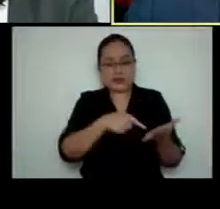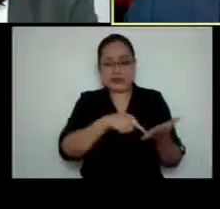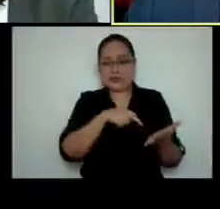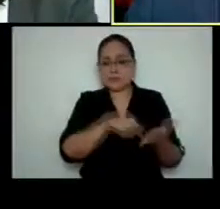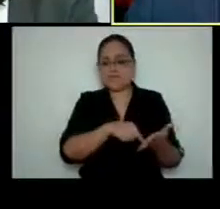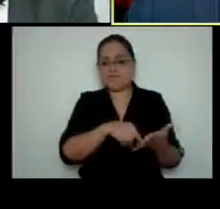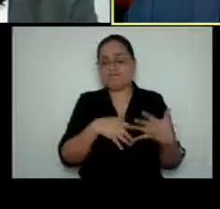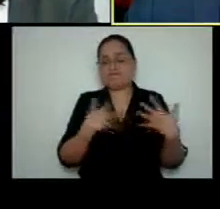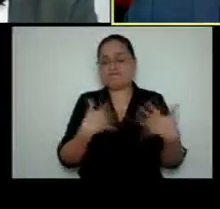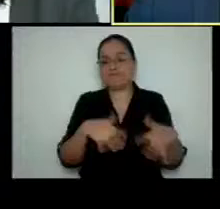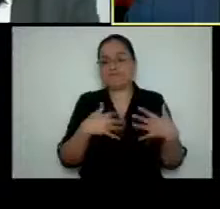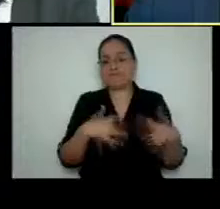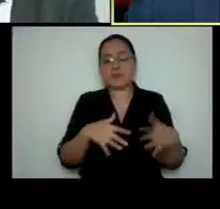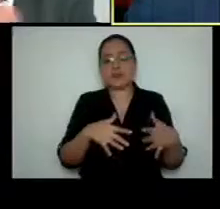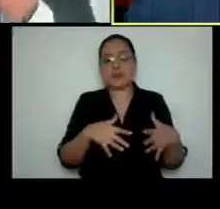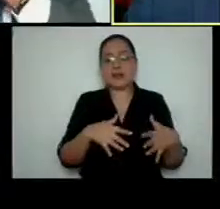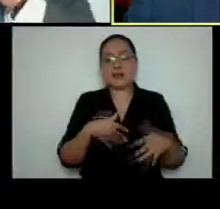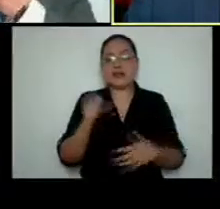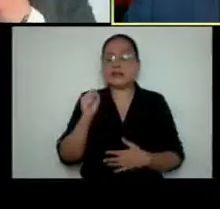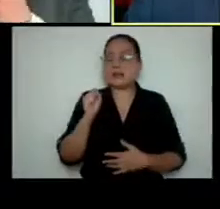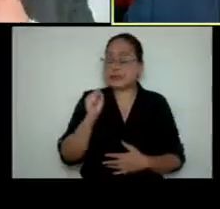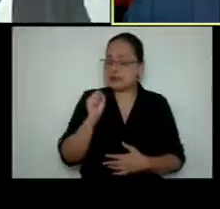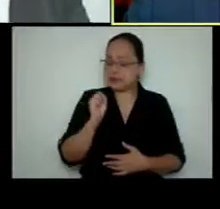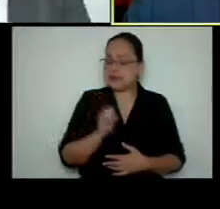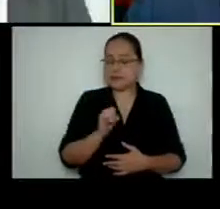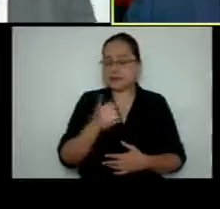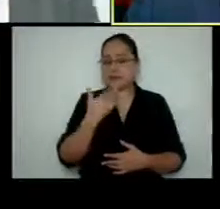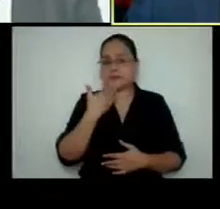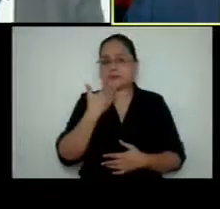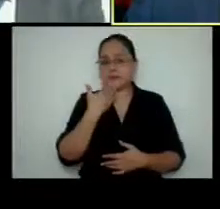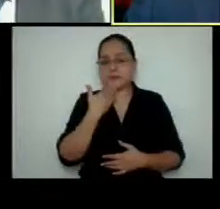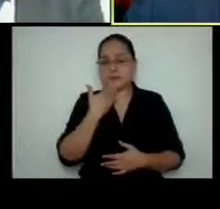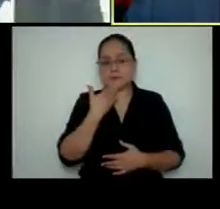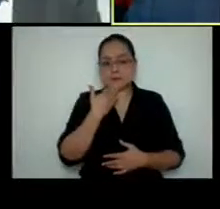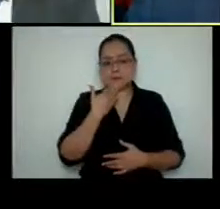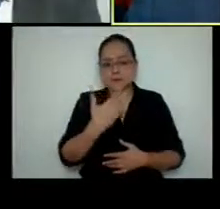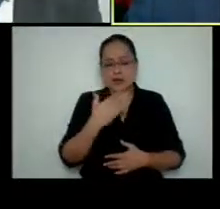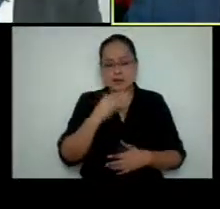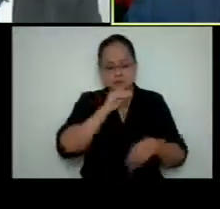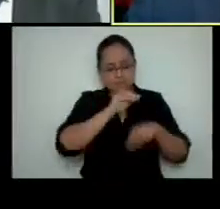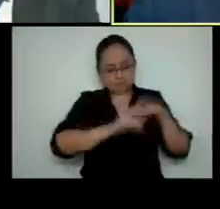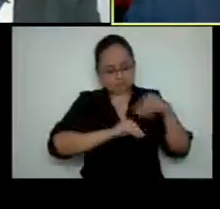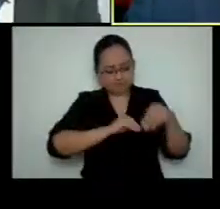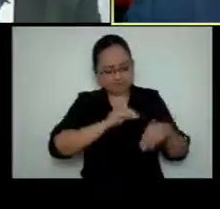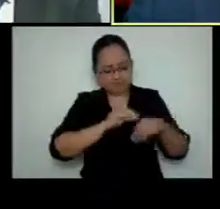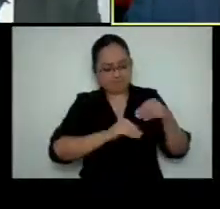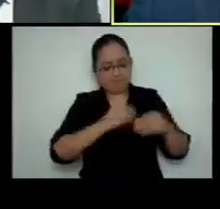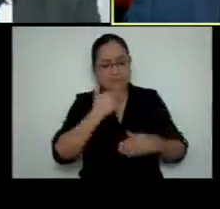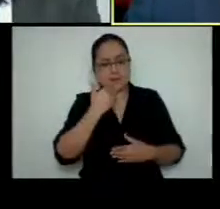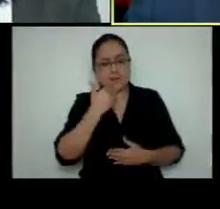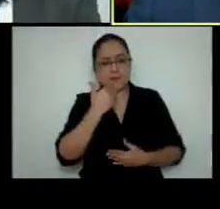una propuesta muy, muy bien estudiada. Me parece que tiene